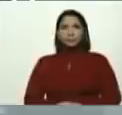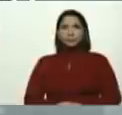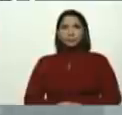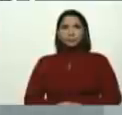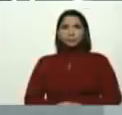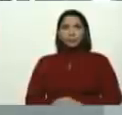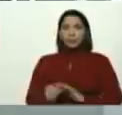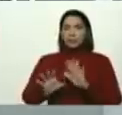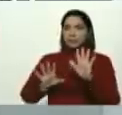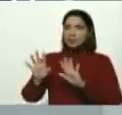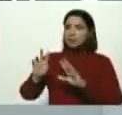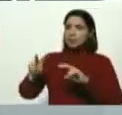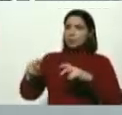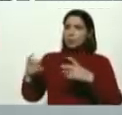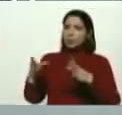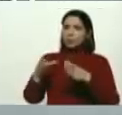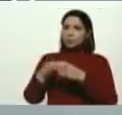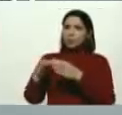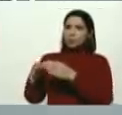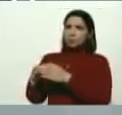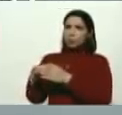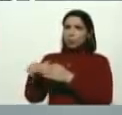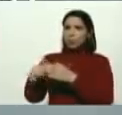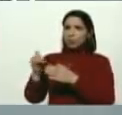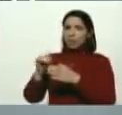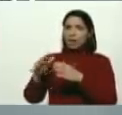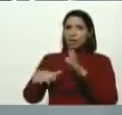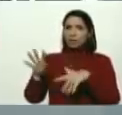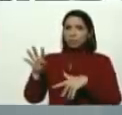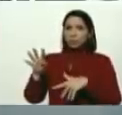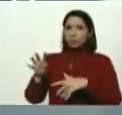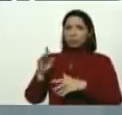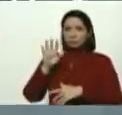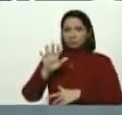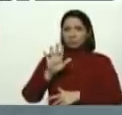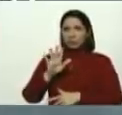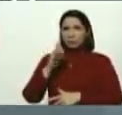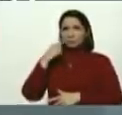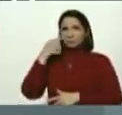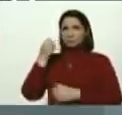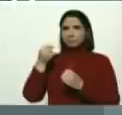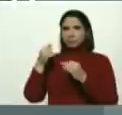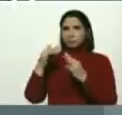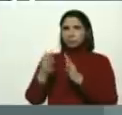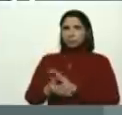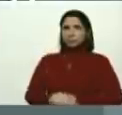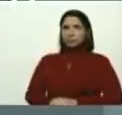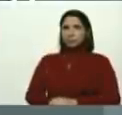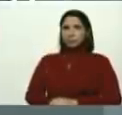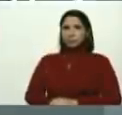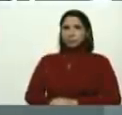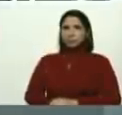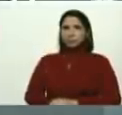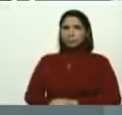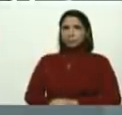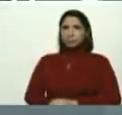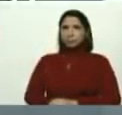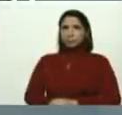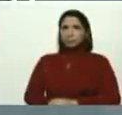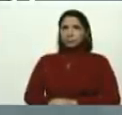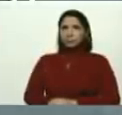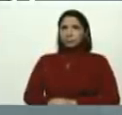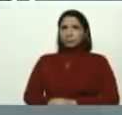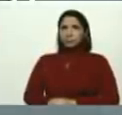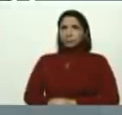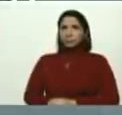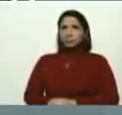15 nuevos sectores. Aquí tengo 14. 1, 2, 3, 4, 5... 10, 4, 14,